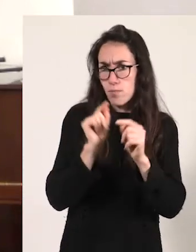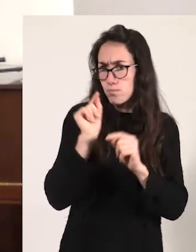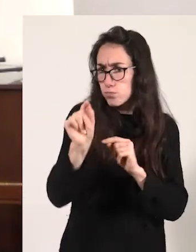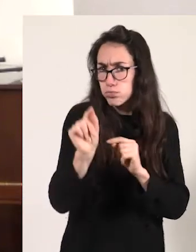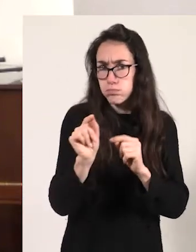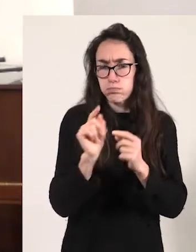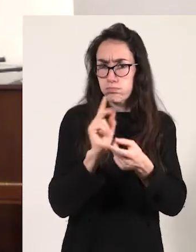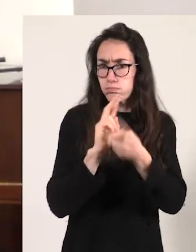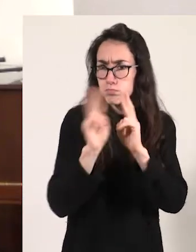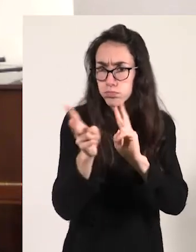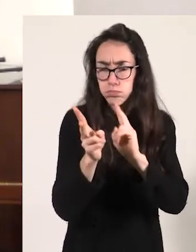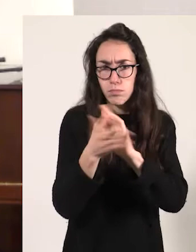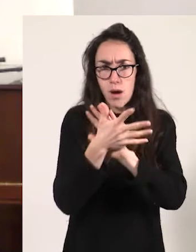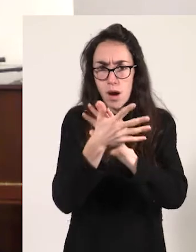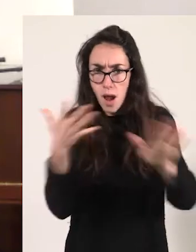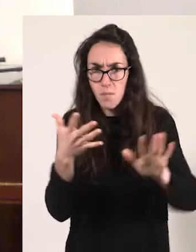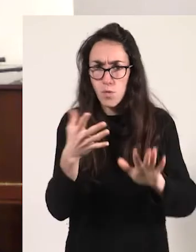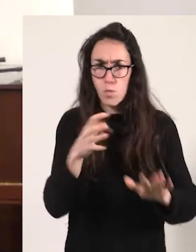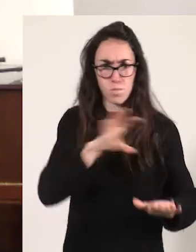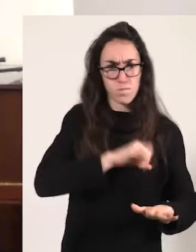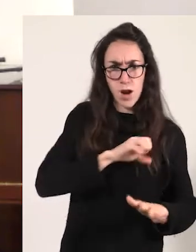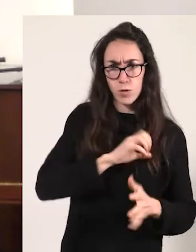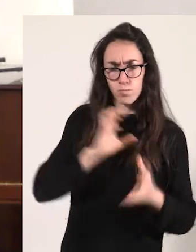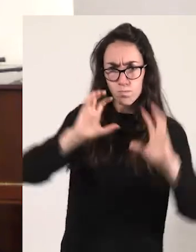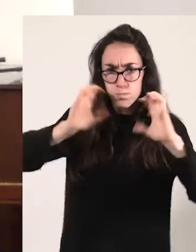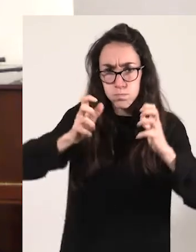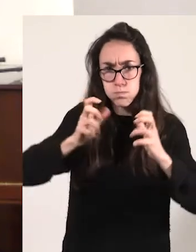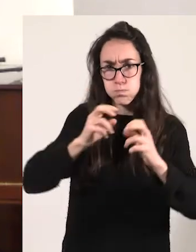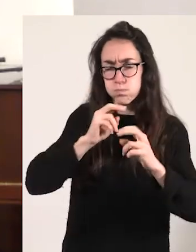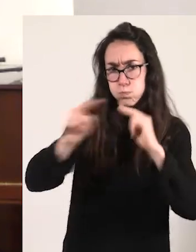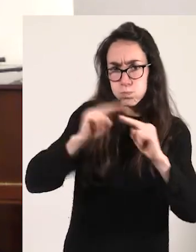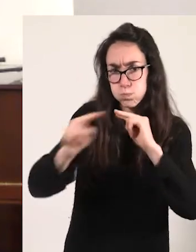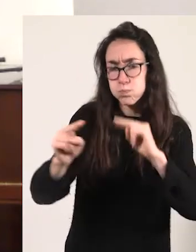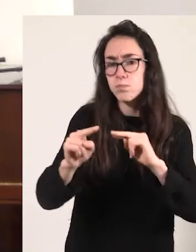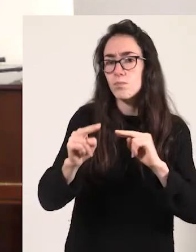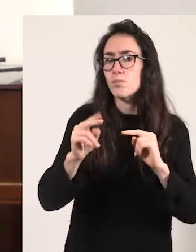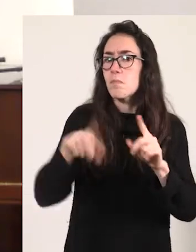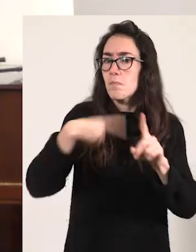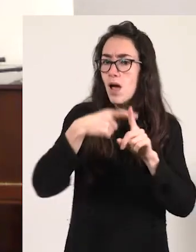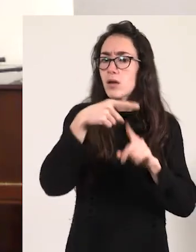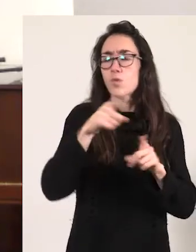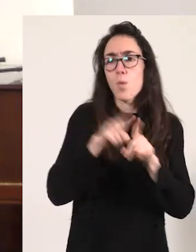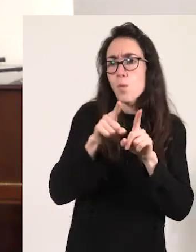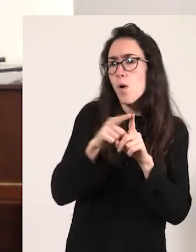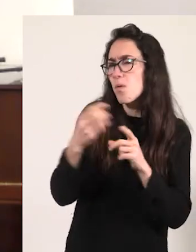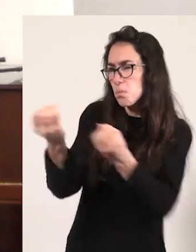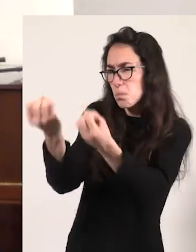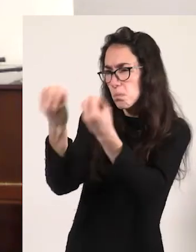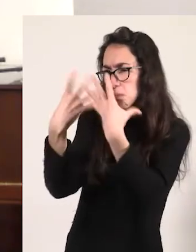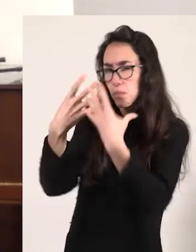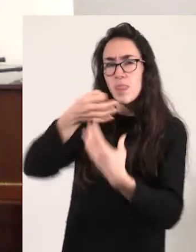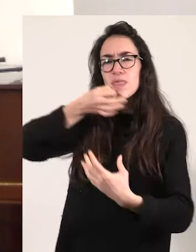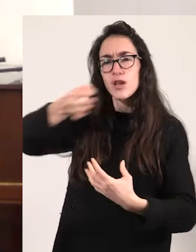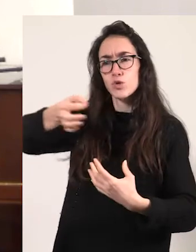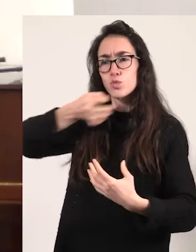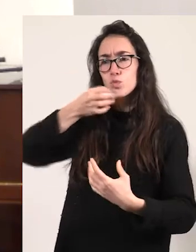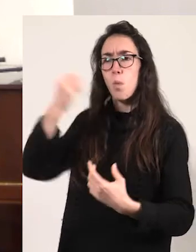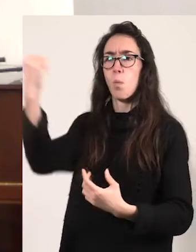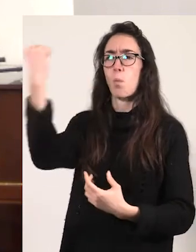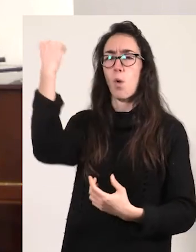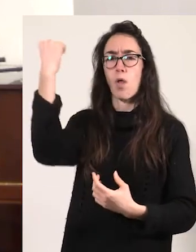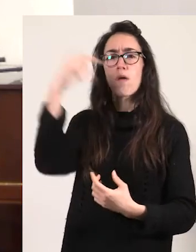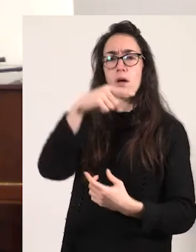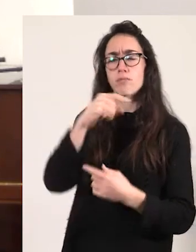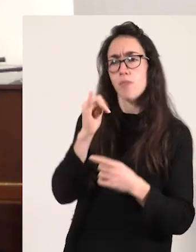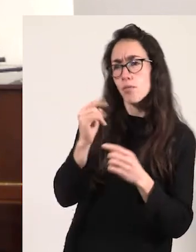son rápidas, respondonas, mala leche a veces, ¿no? Pero sobre todo dispuestas a contrarrestar